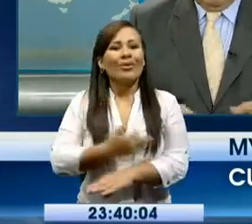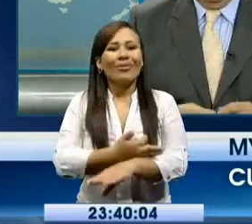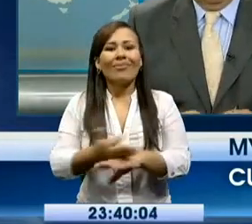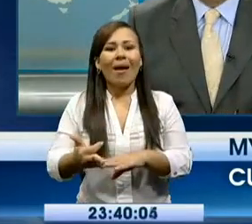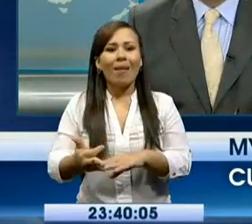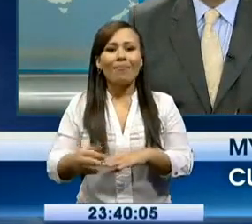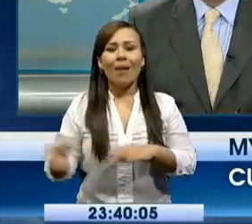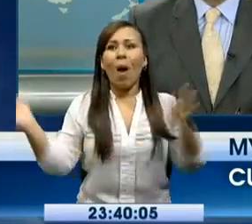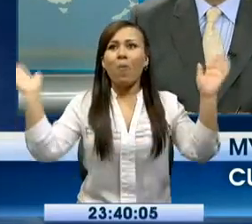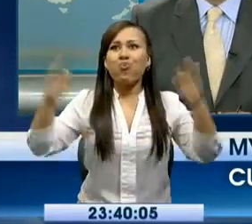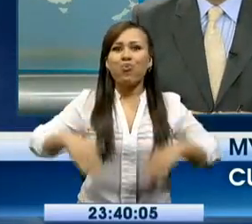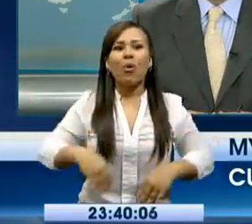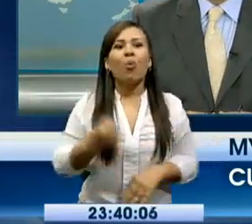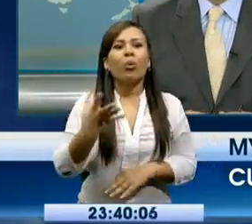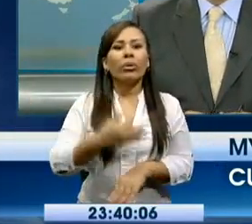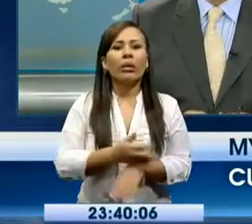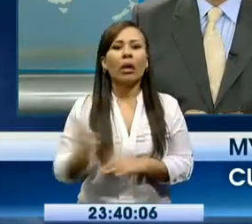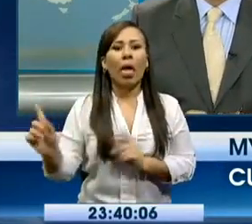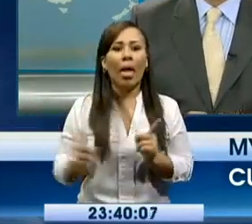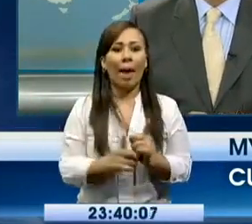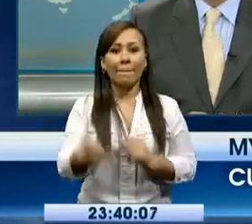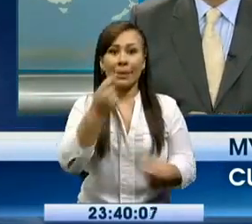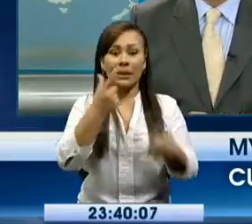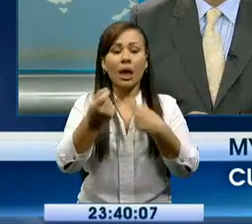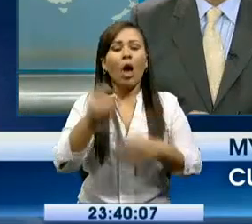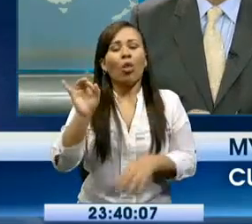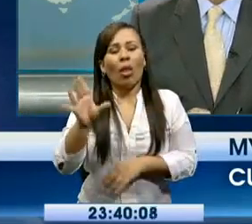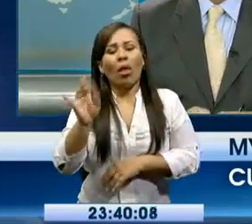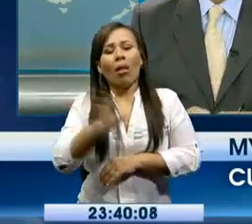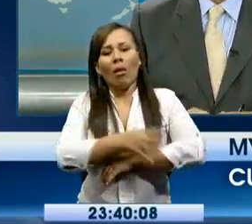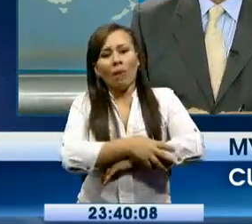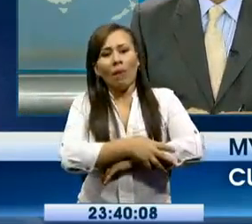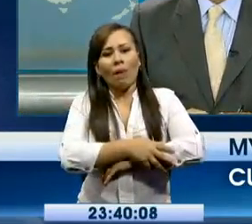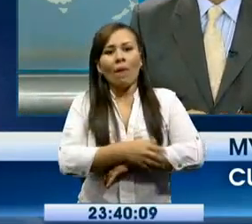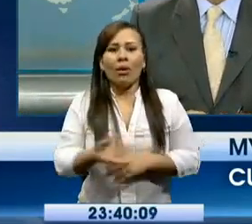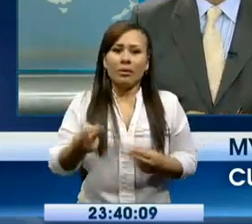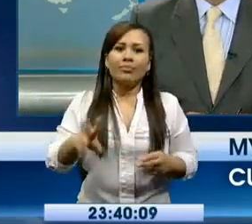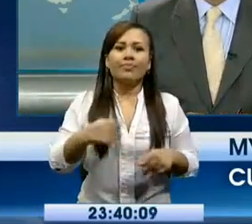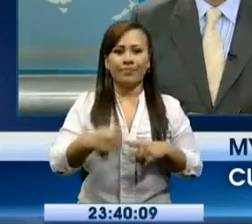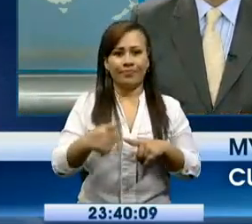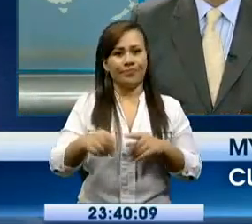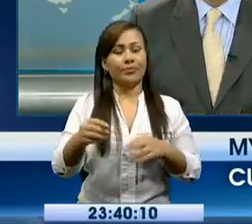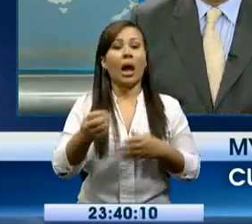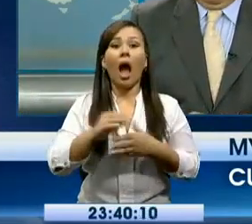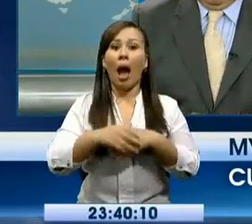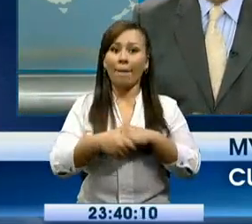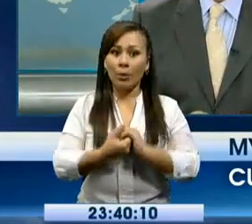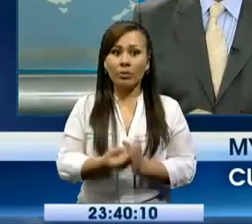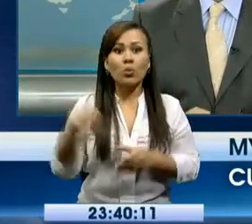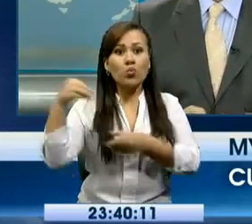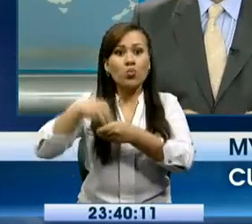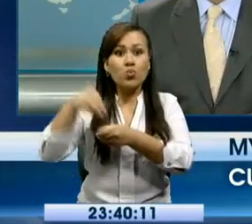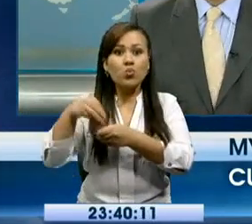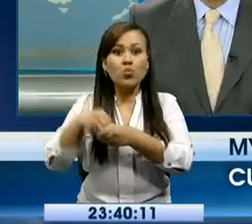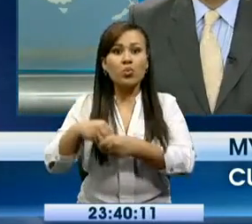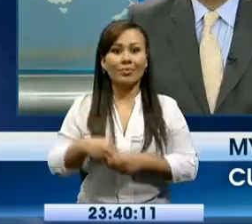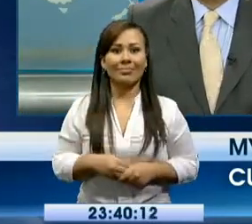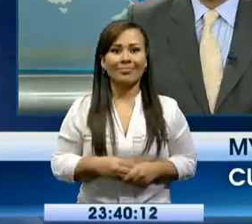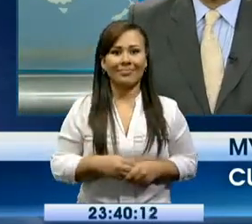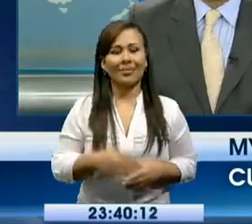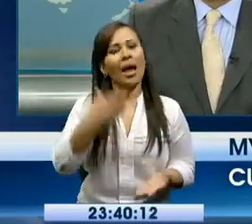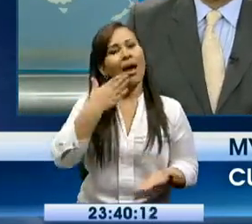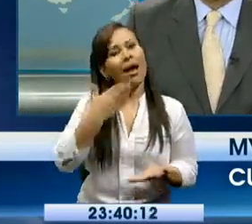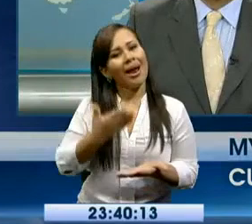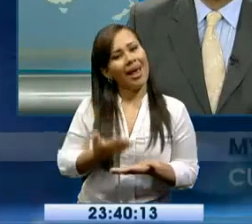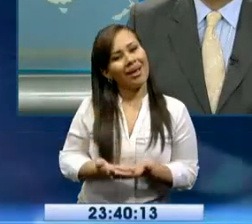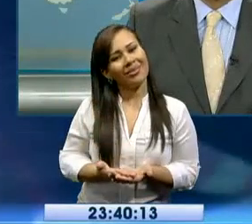Siempre es importante también tener antibióticos, analgésicos, porque por eso puede haber algún tipo de problema. Okay. Adicional a Reinaldo, eso, dígame. Muchas